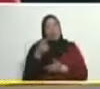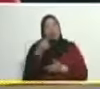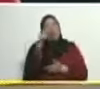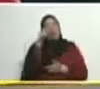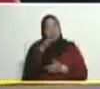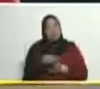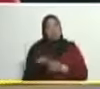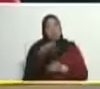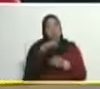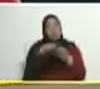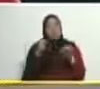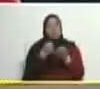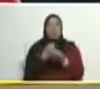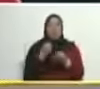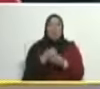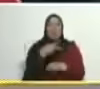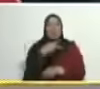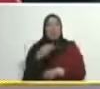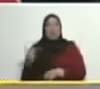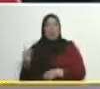del territorio nicaragüense.